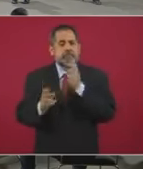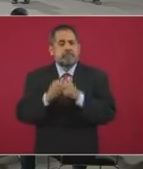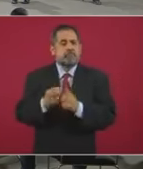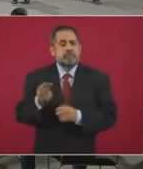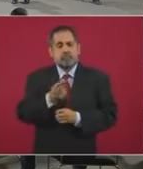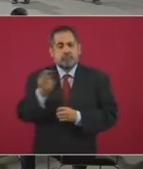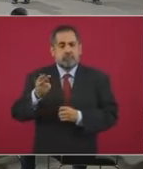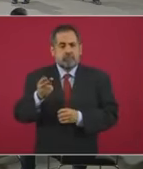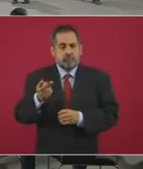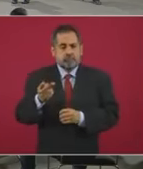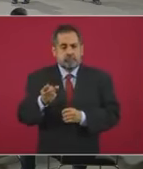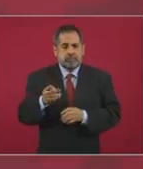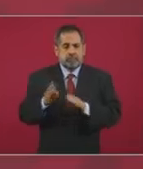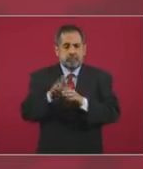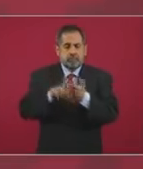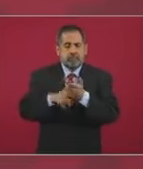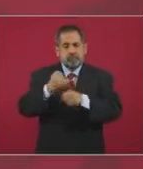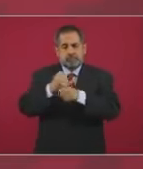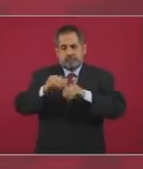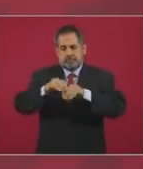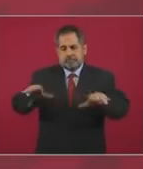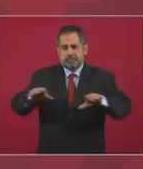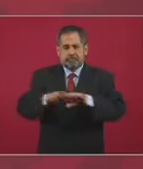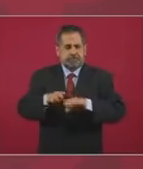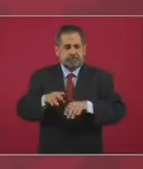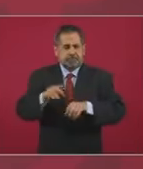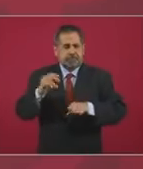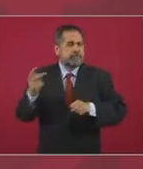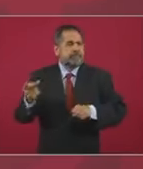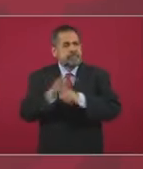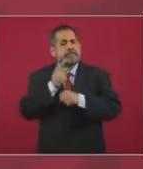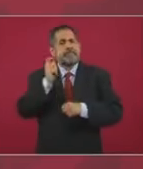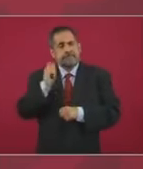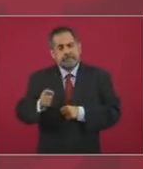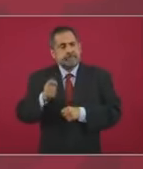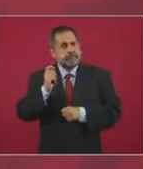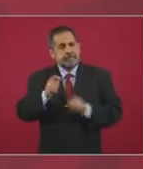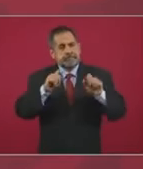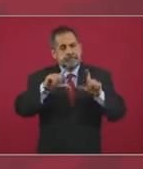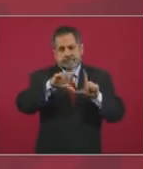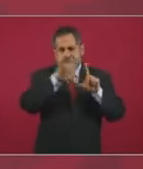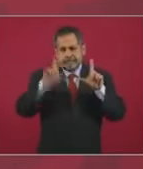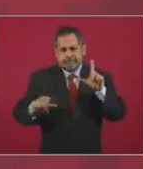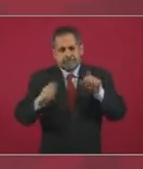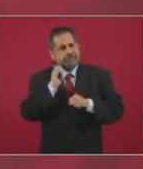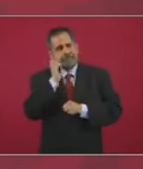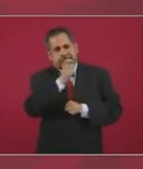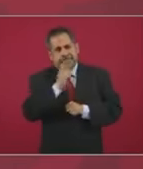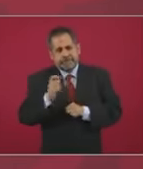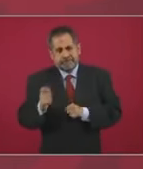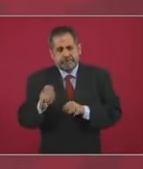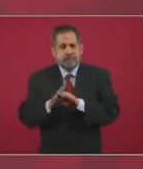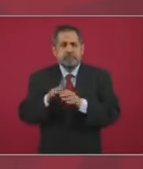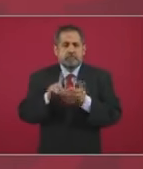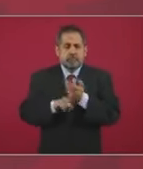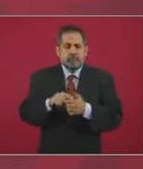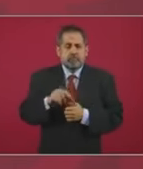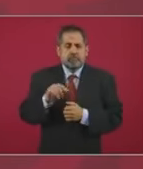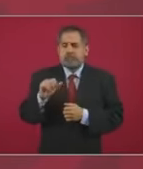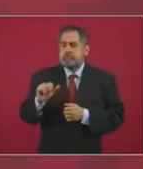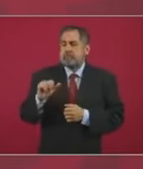hacemos todas las tardes en el informe técnico, la situación de la epidemia, solo para remarcar los aspectos que ya ha destacado el